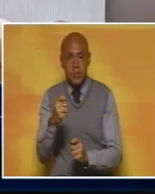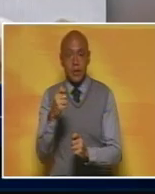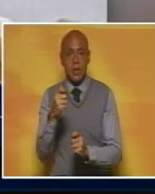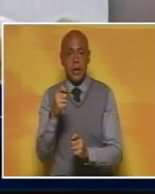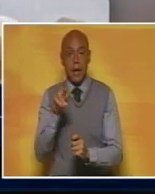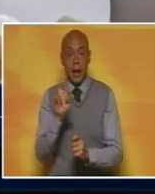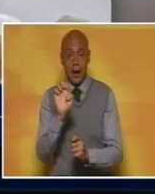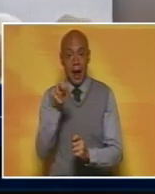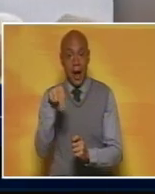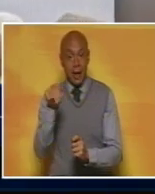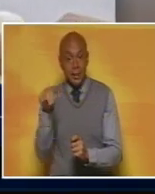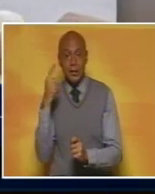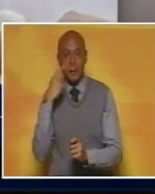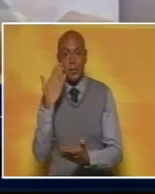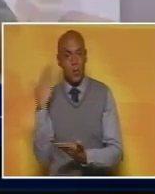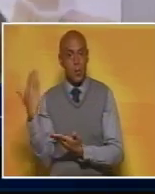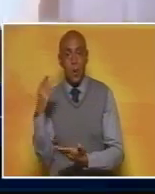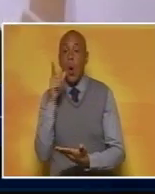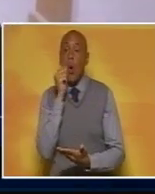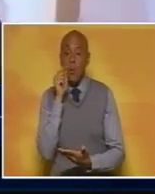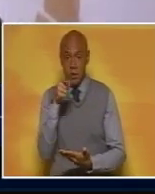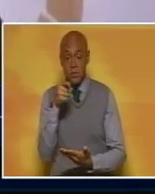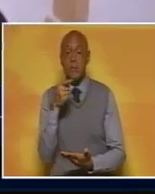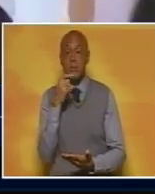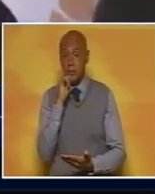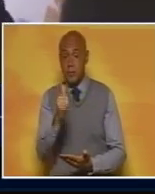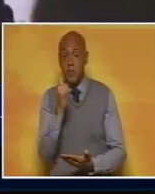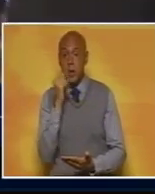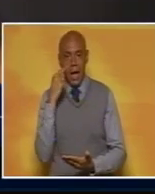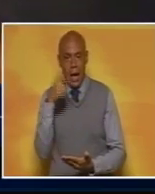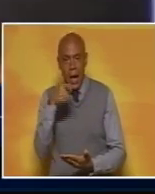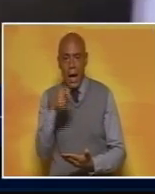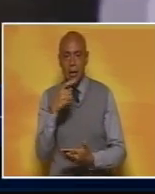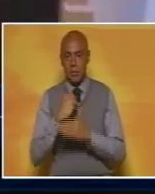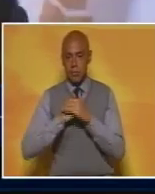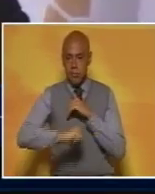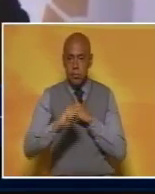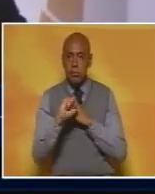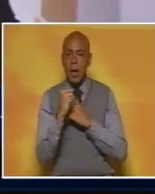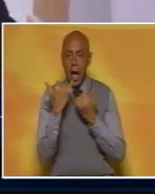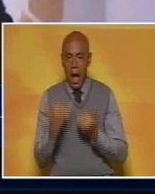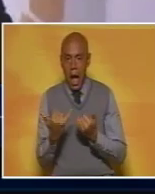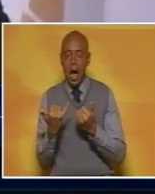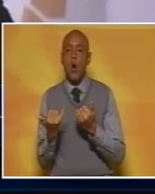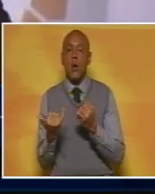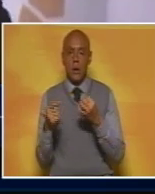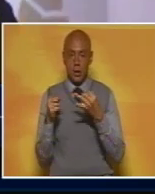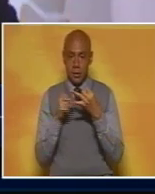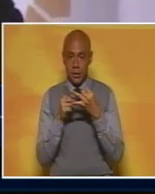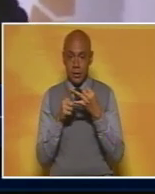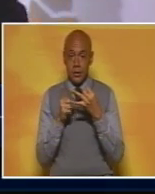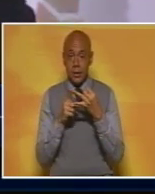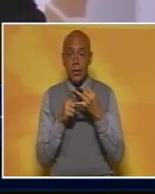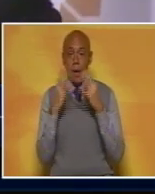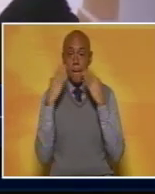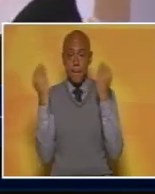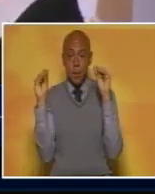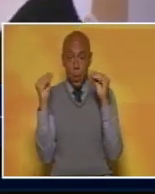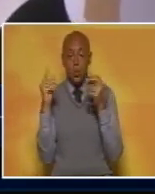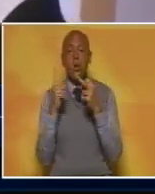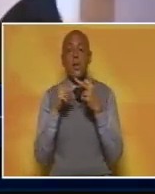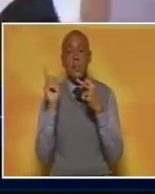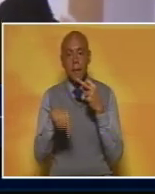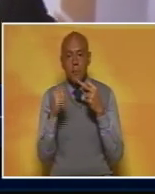Joseph, según informó el propio cantante. El recién nacido se une a los gemelos Mateo, Valentino y a su hija